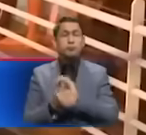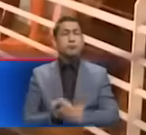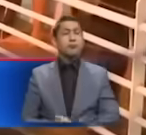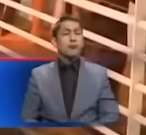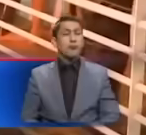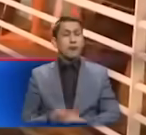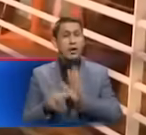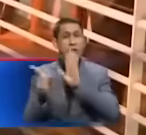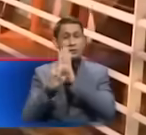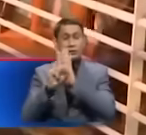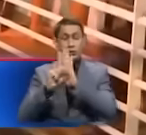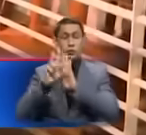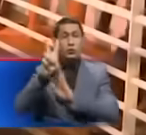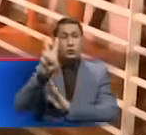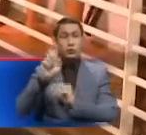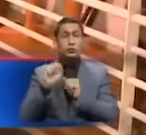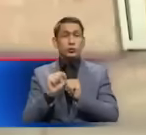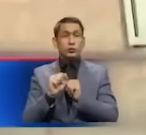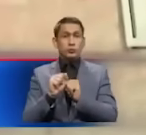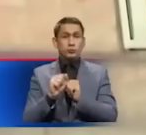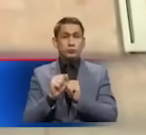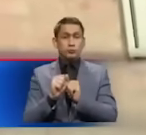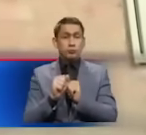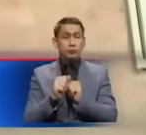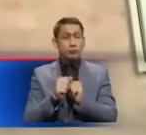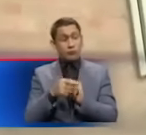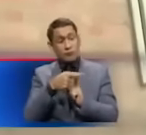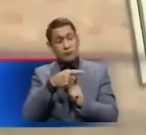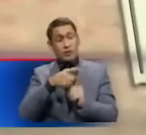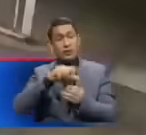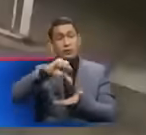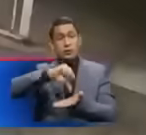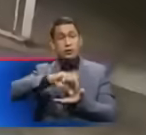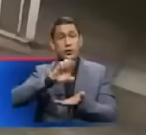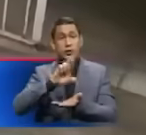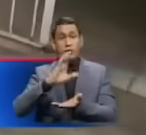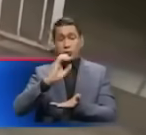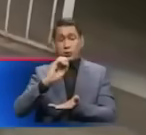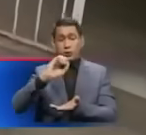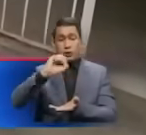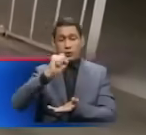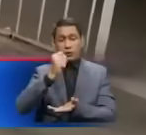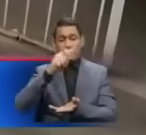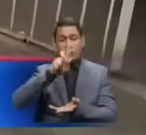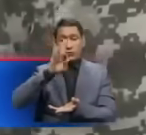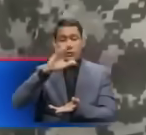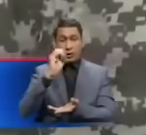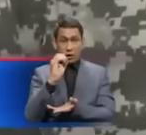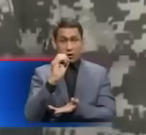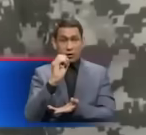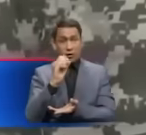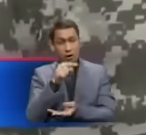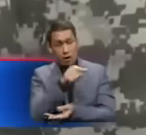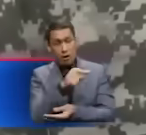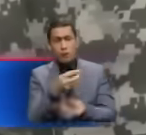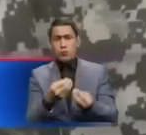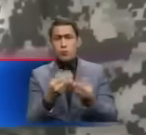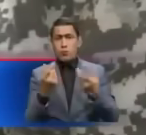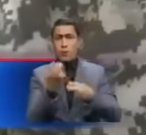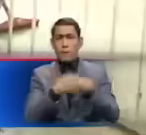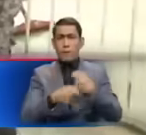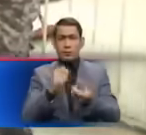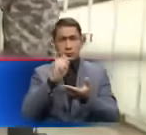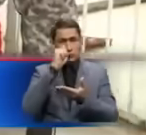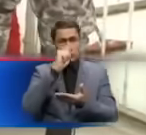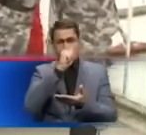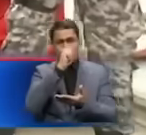2. Con 1.300.000 habitantes, Rosario se ha convertido en un puerto estratégico para la salida de drogas desde Bolivia, Brasil